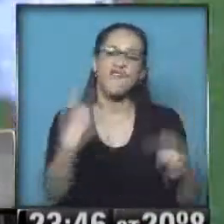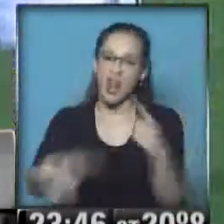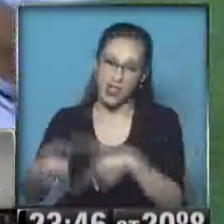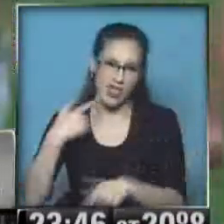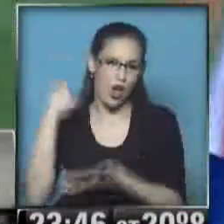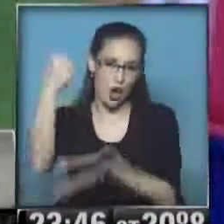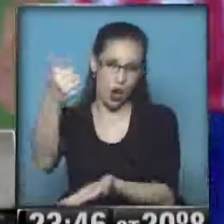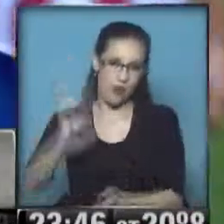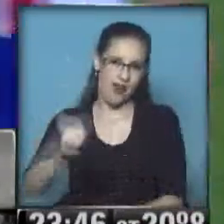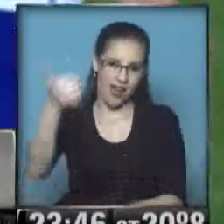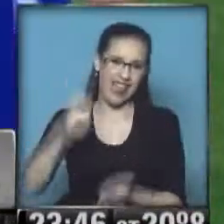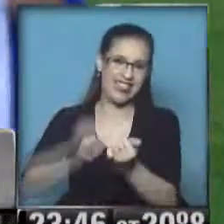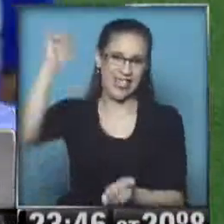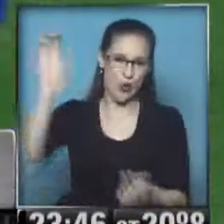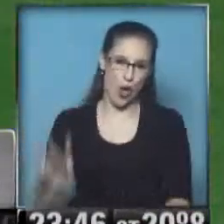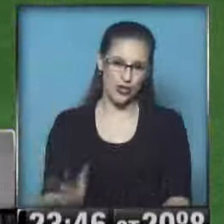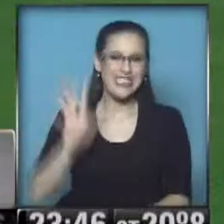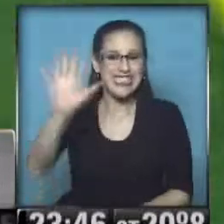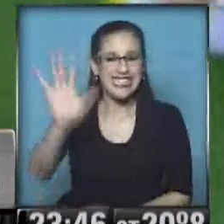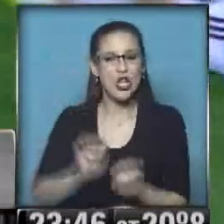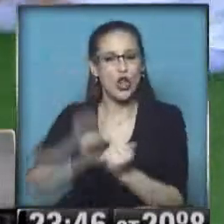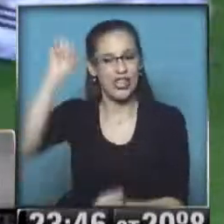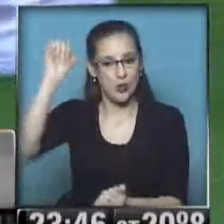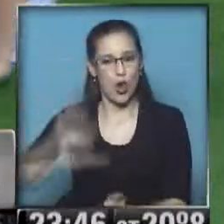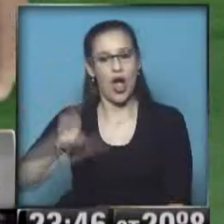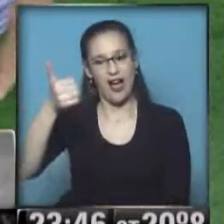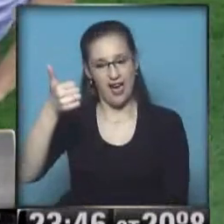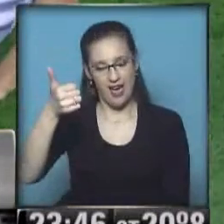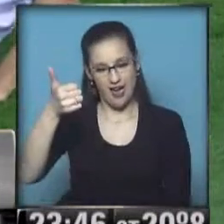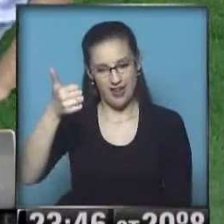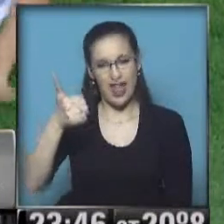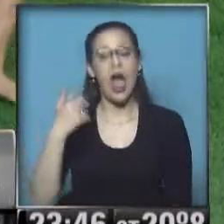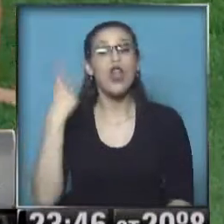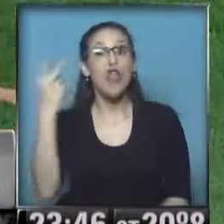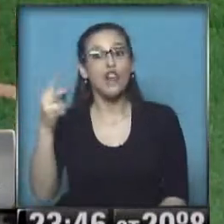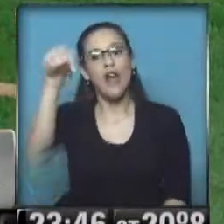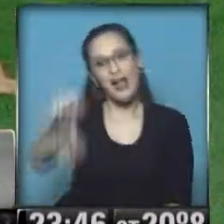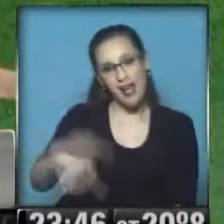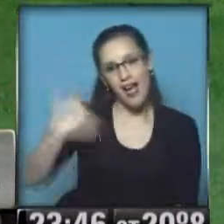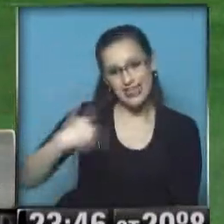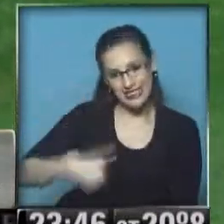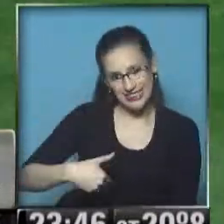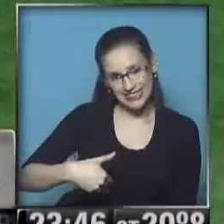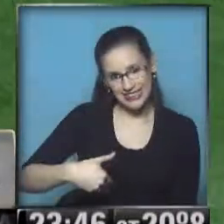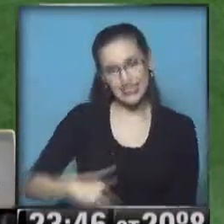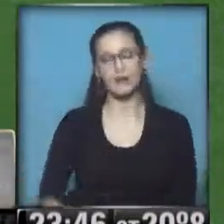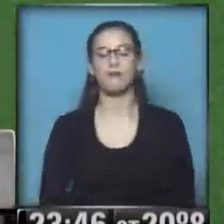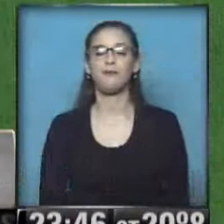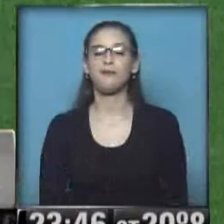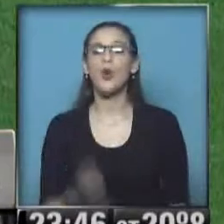España. 5 títulos allá en aquel país ibérico y 2 aquí en la Argentina, uno con Estudiantes de La Plata y el otro con